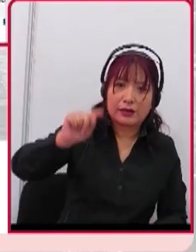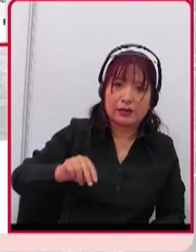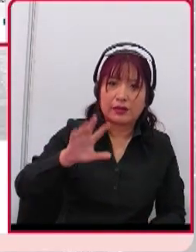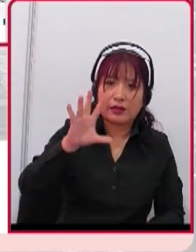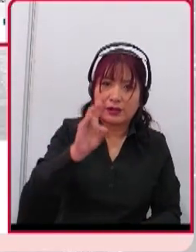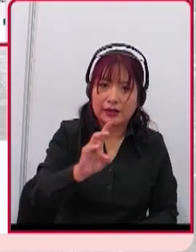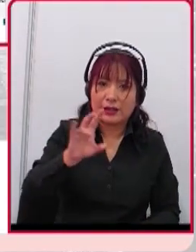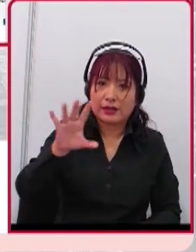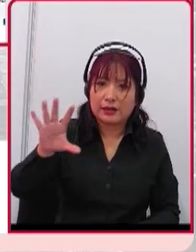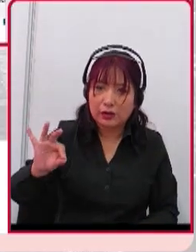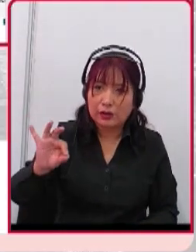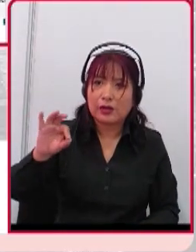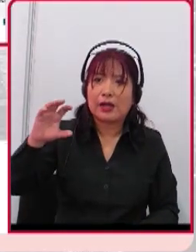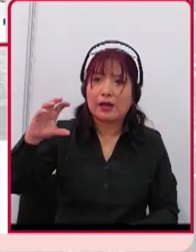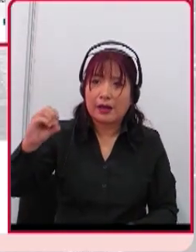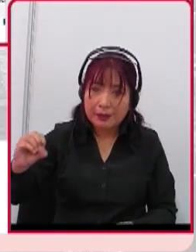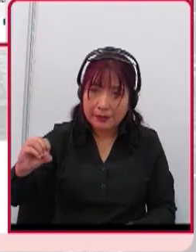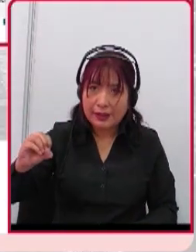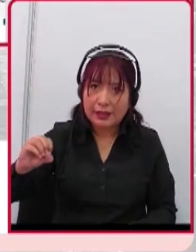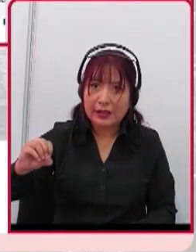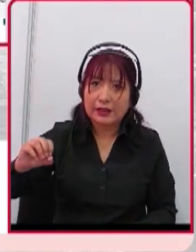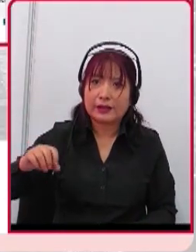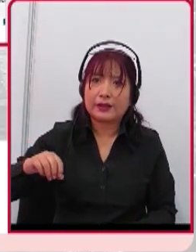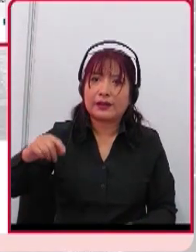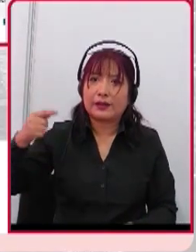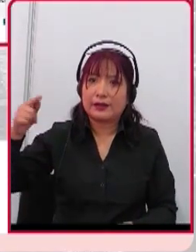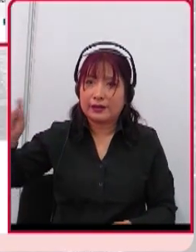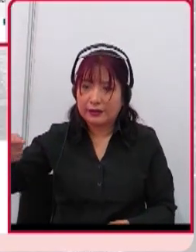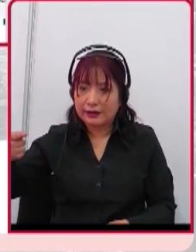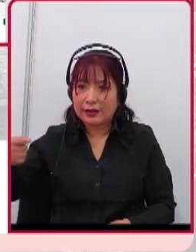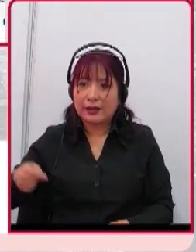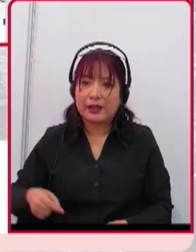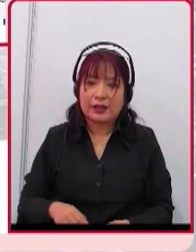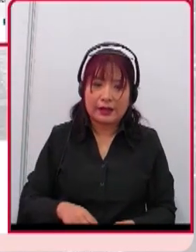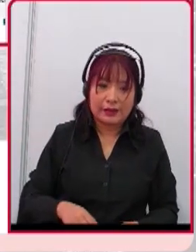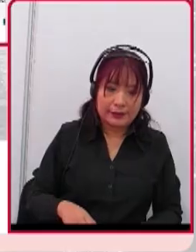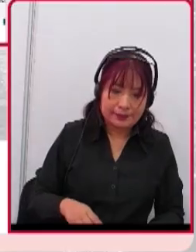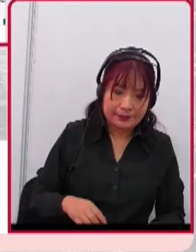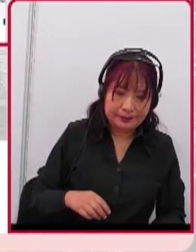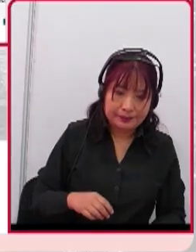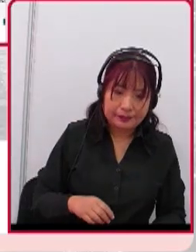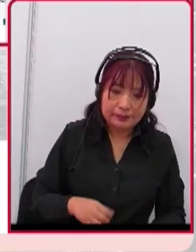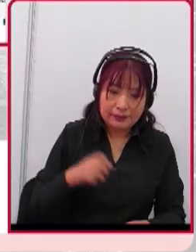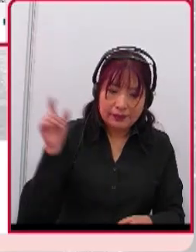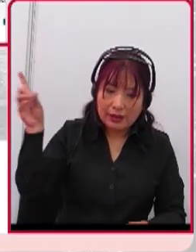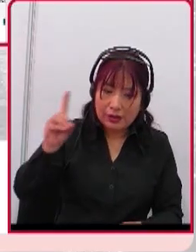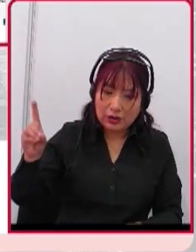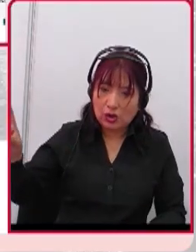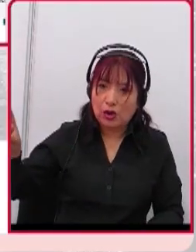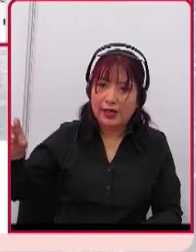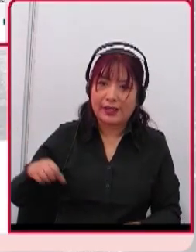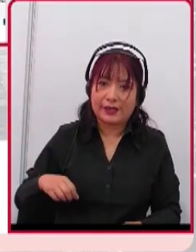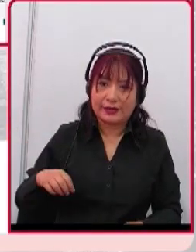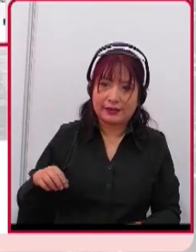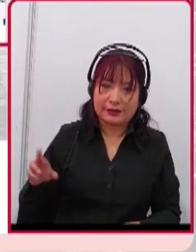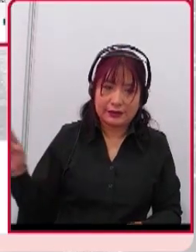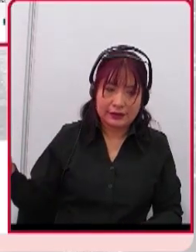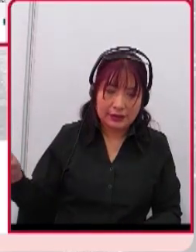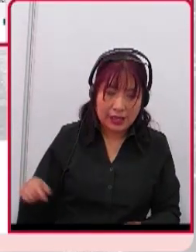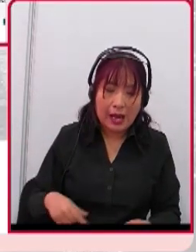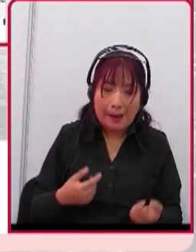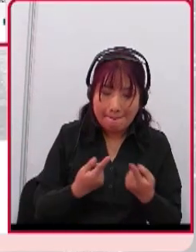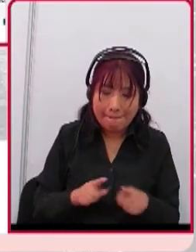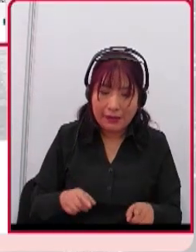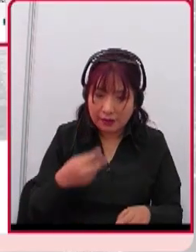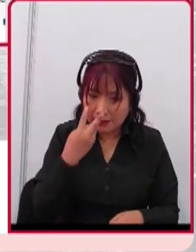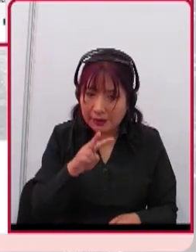3.709.150 toneladas métricas de finas de cobre adicionales en caso se pongan en operación. Y si tomamos en cuenta aquellos proyectos